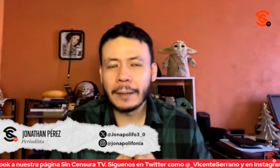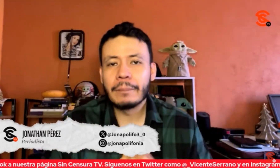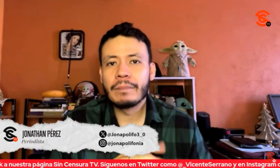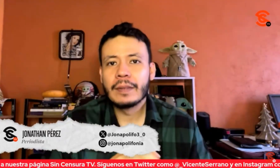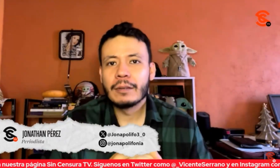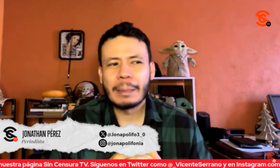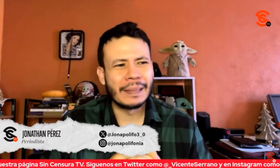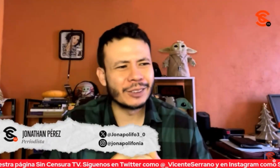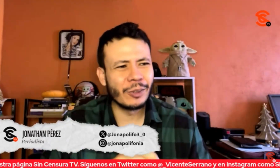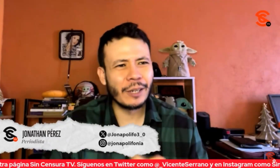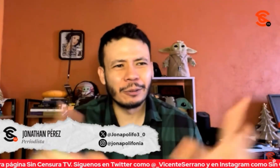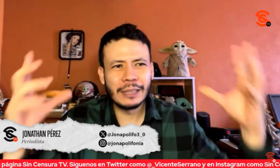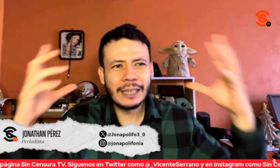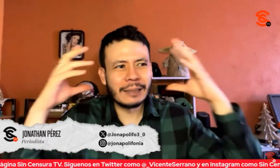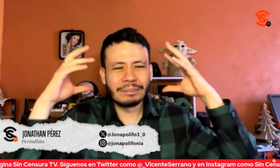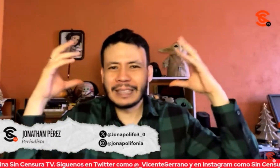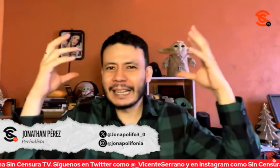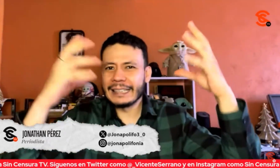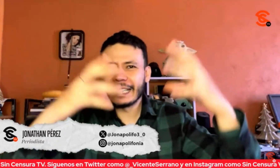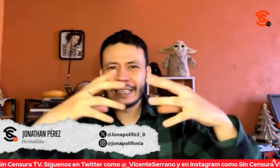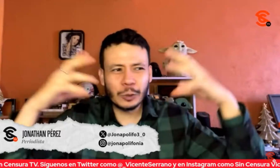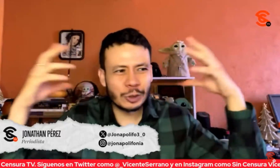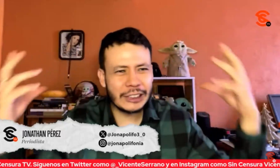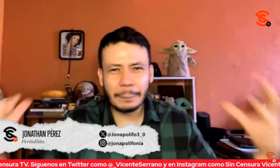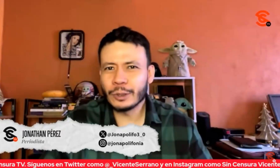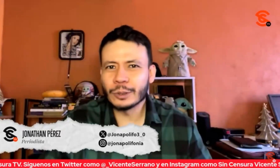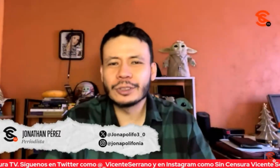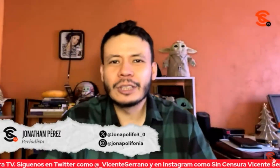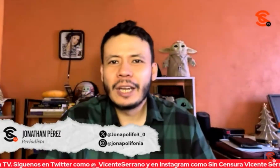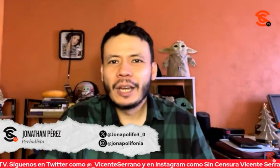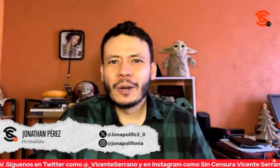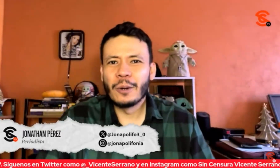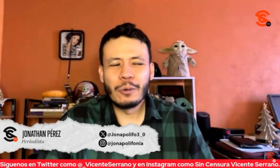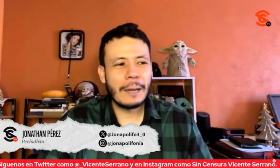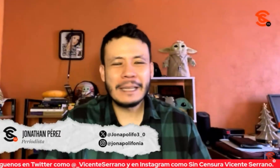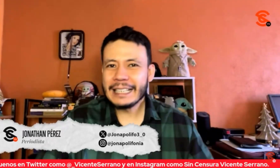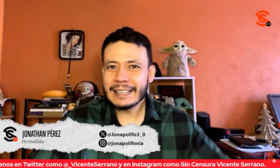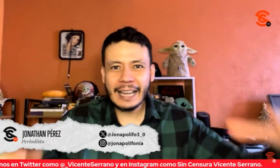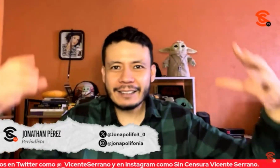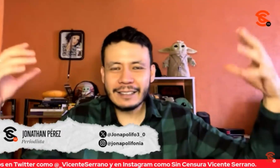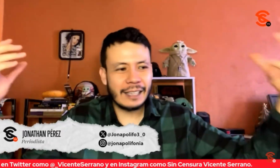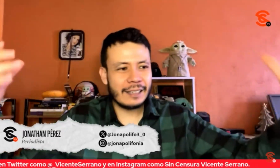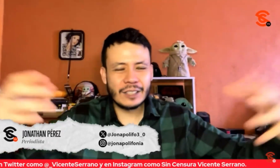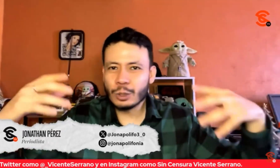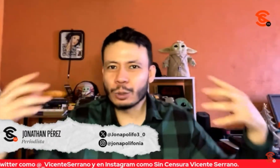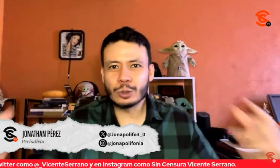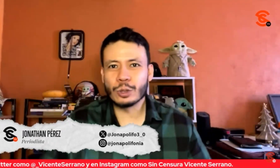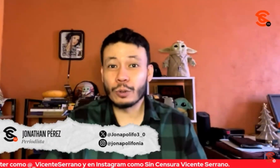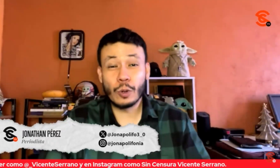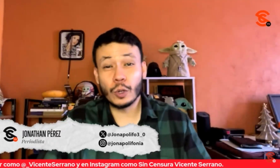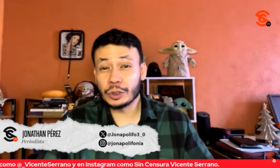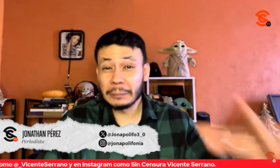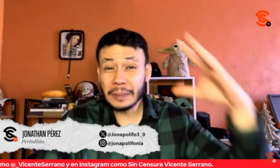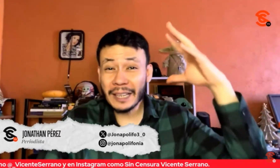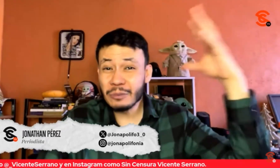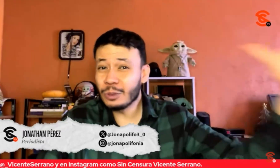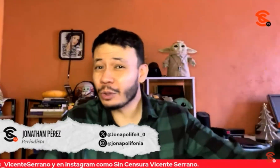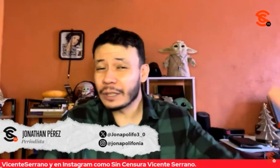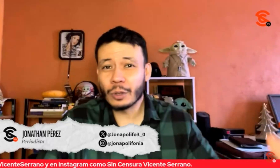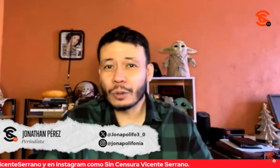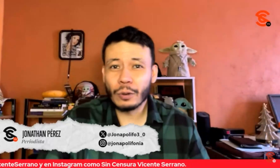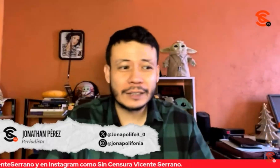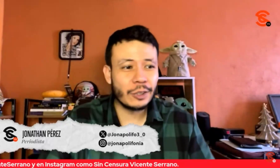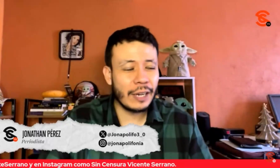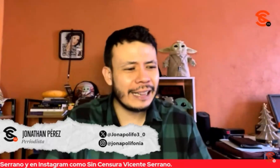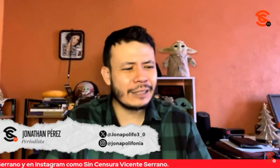este hombre, una persona con una claridad de conceptos, con una habilidad de discurso, con un